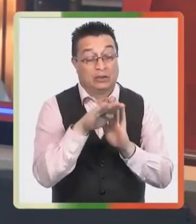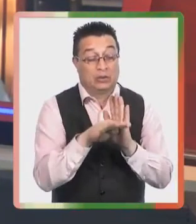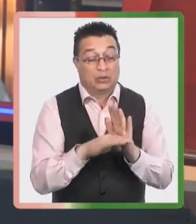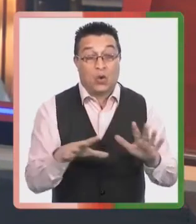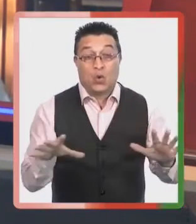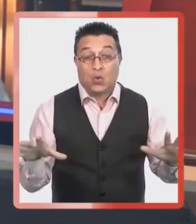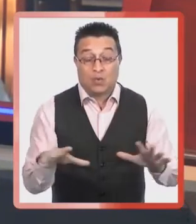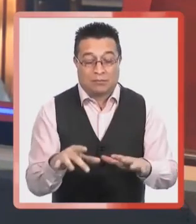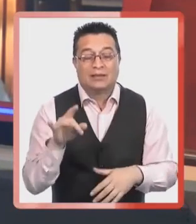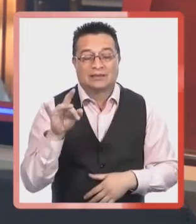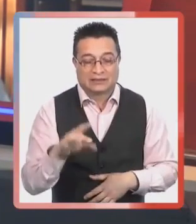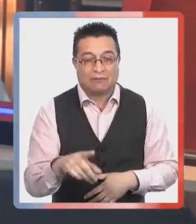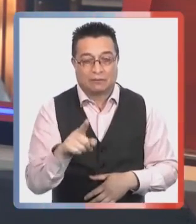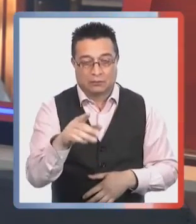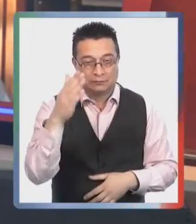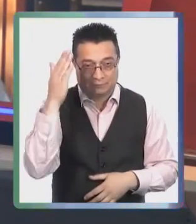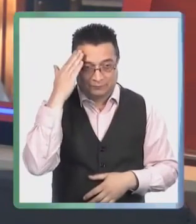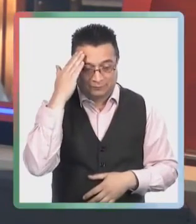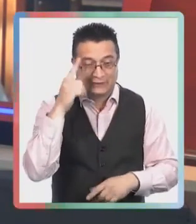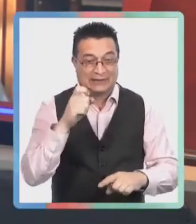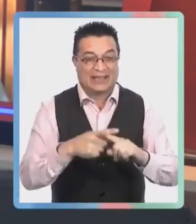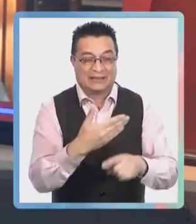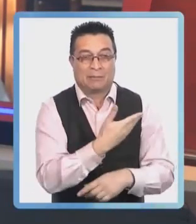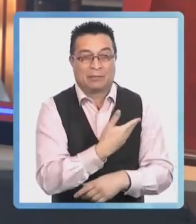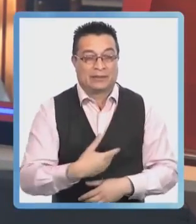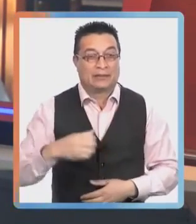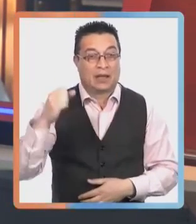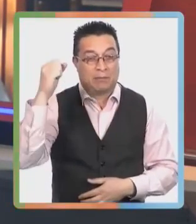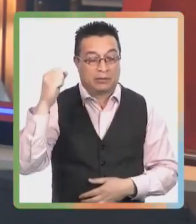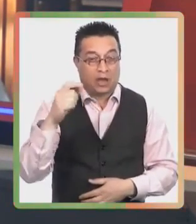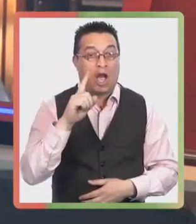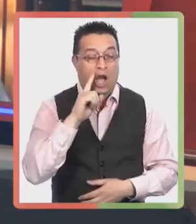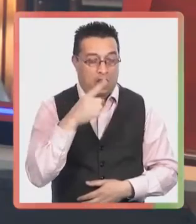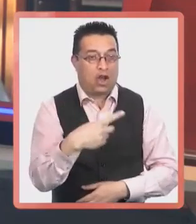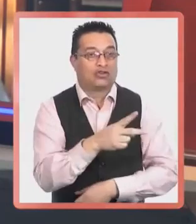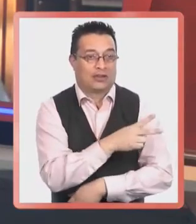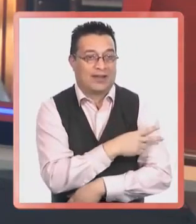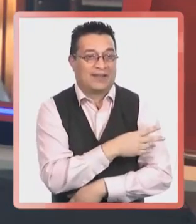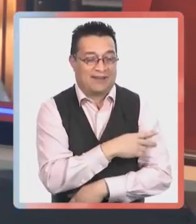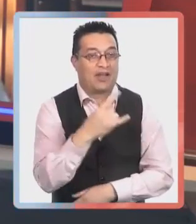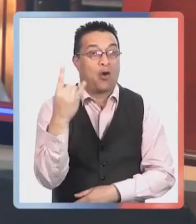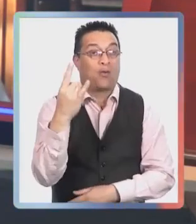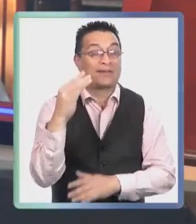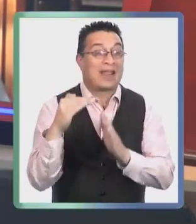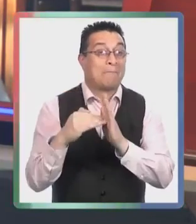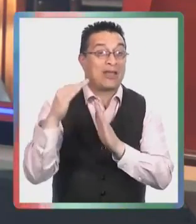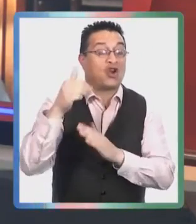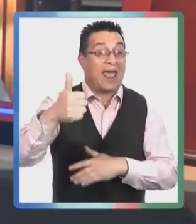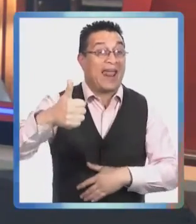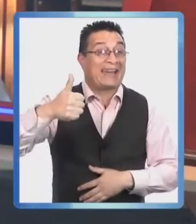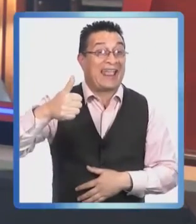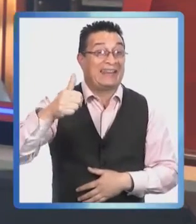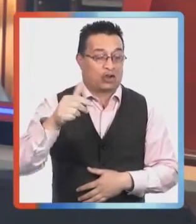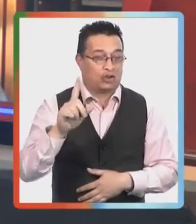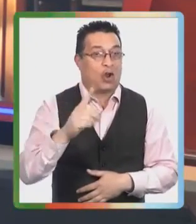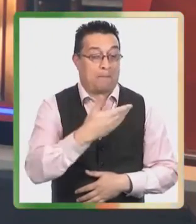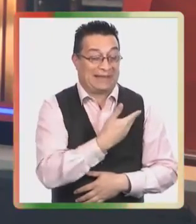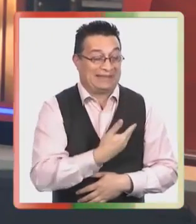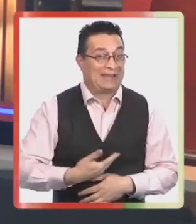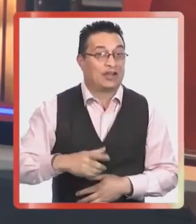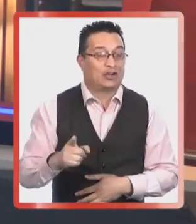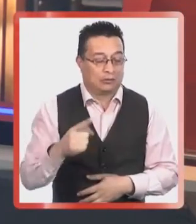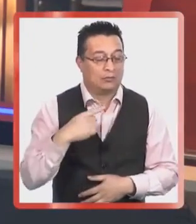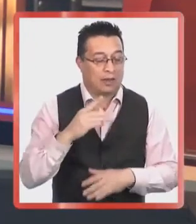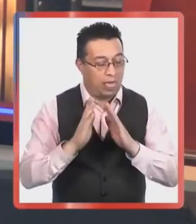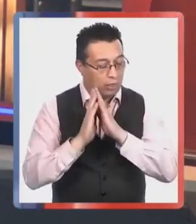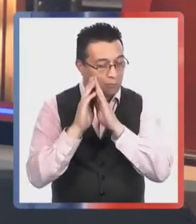agenda apretada todavía, pero tiene que recordarle al expresidente Piñera que ahora tiene otro jefe usted y pues en la Universidad Mayor es el rector, no el presidente,